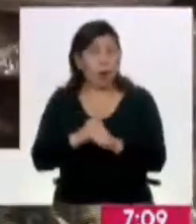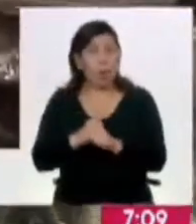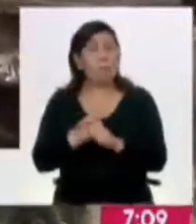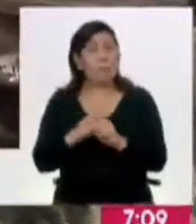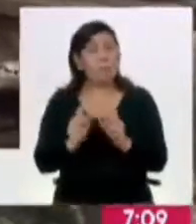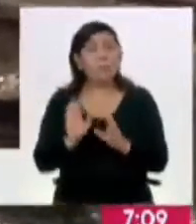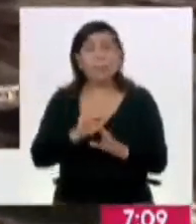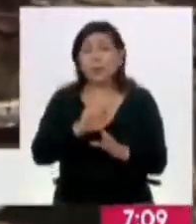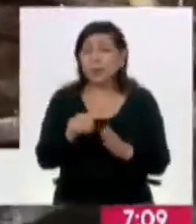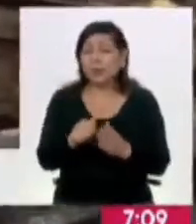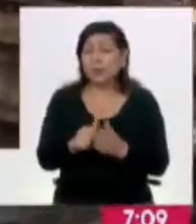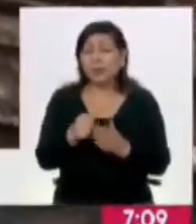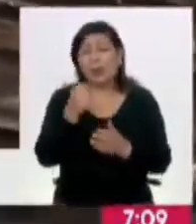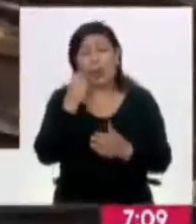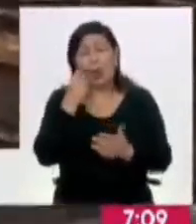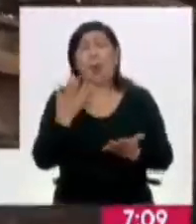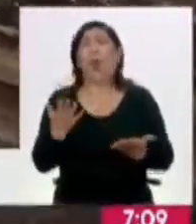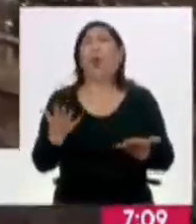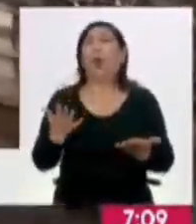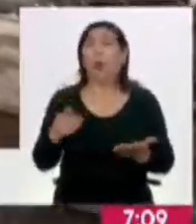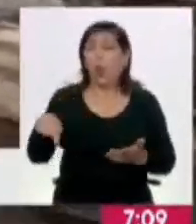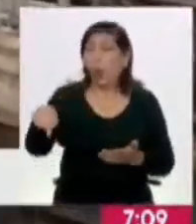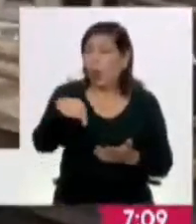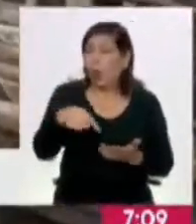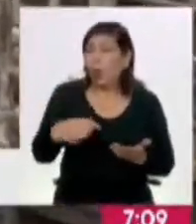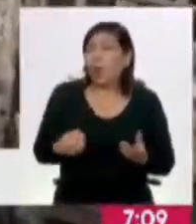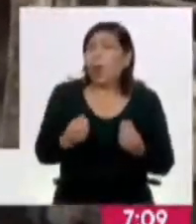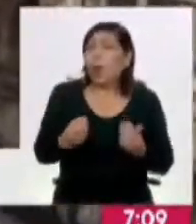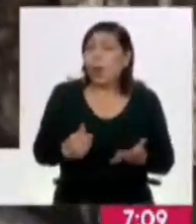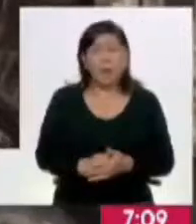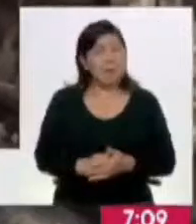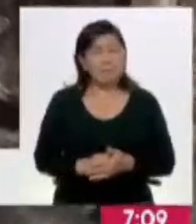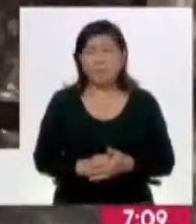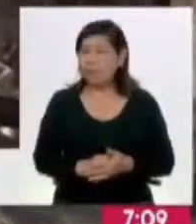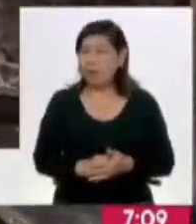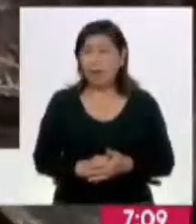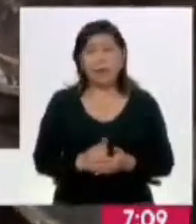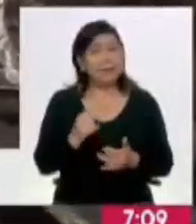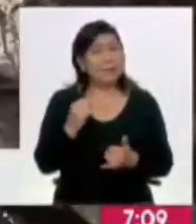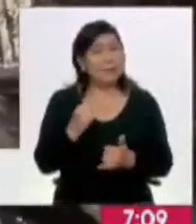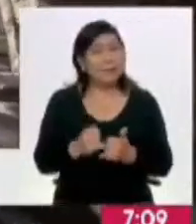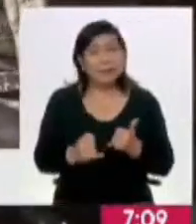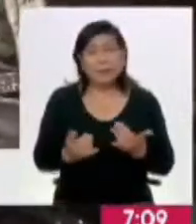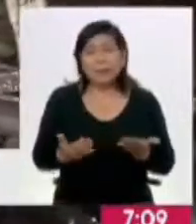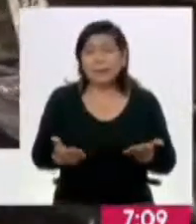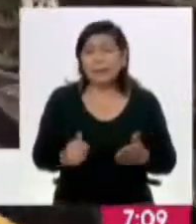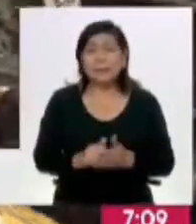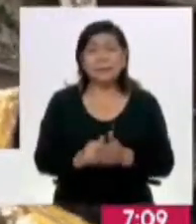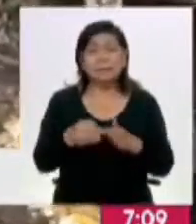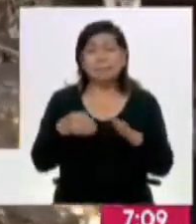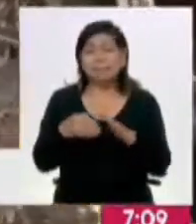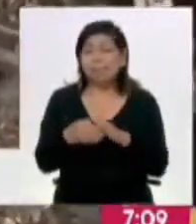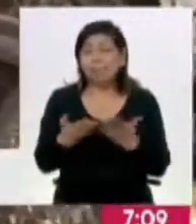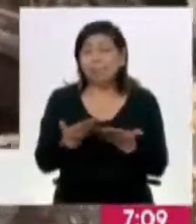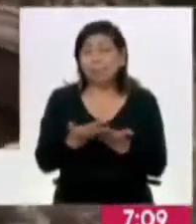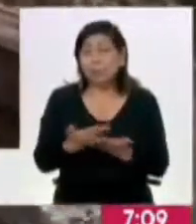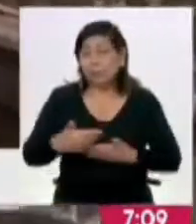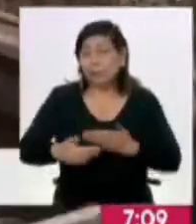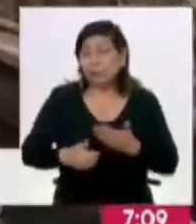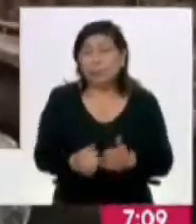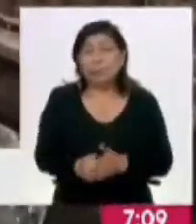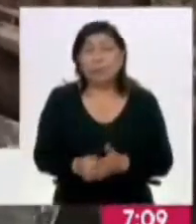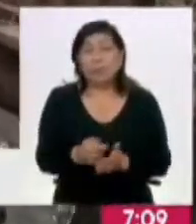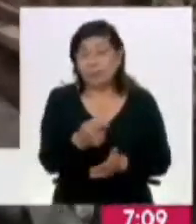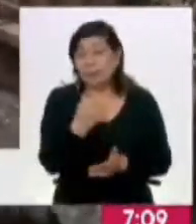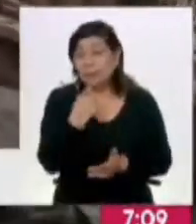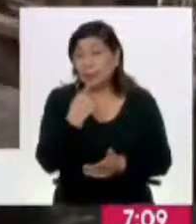toda esta familia se entera de este préstamo que finalmente se ha realizado, y estas son las consecuencias, ¿no?